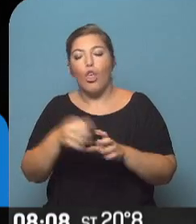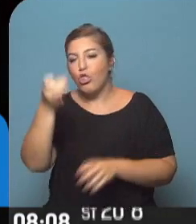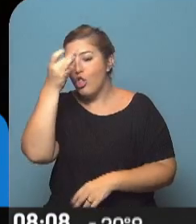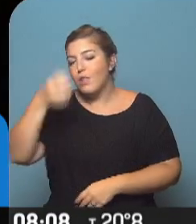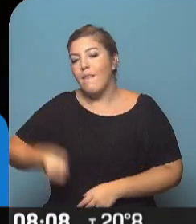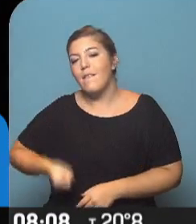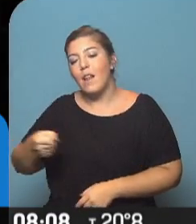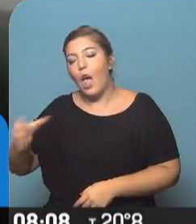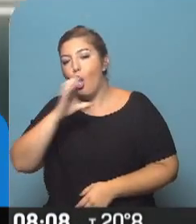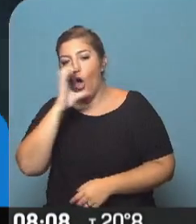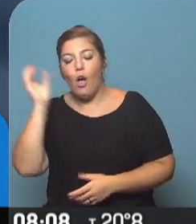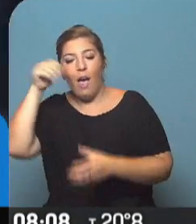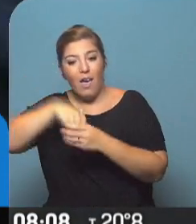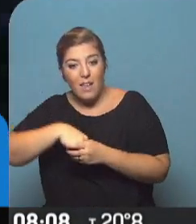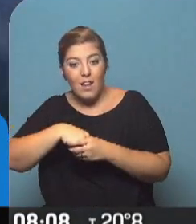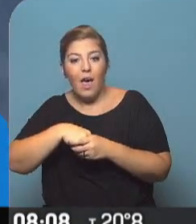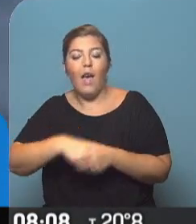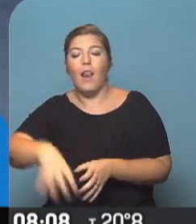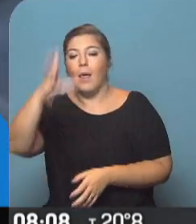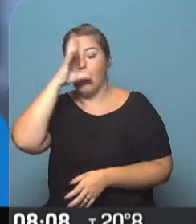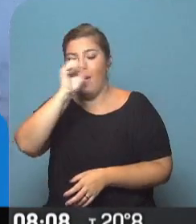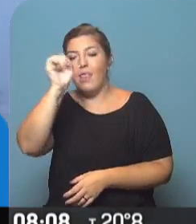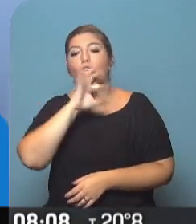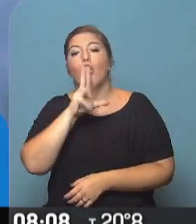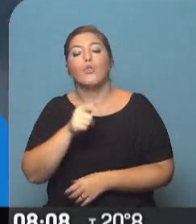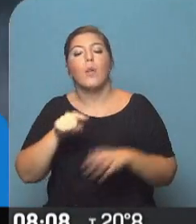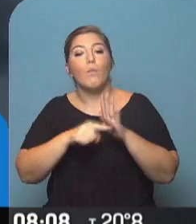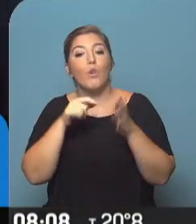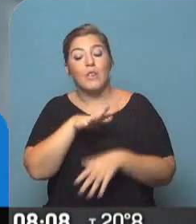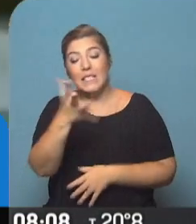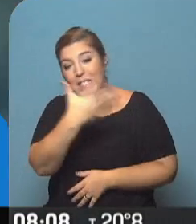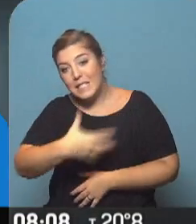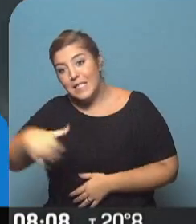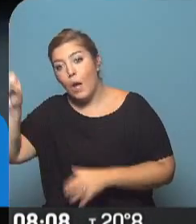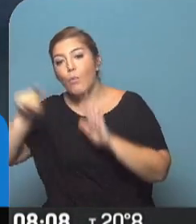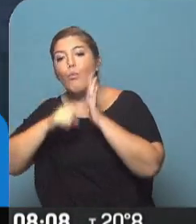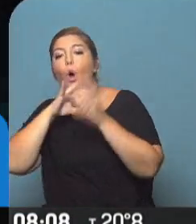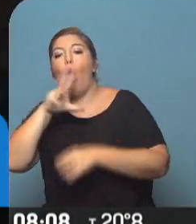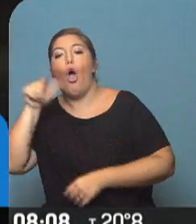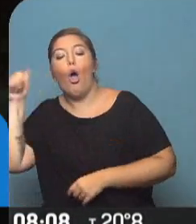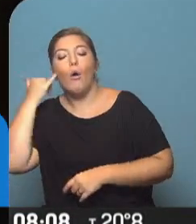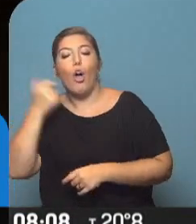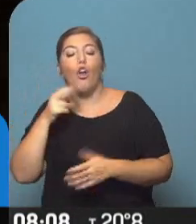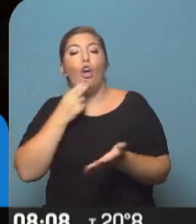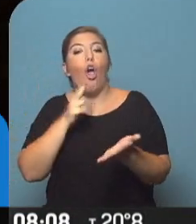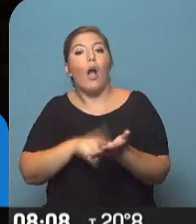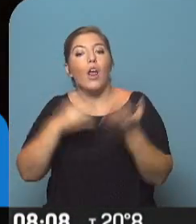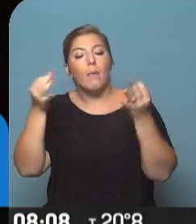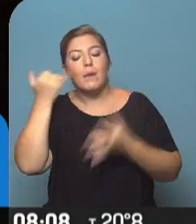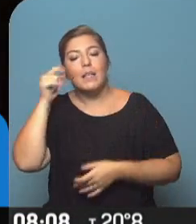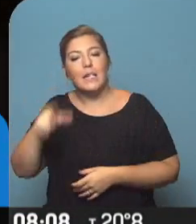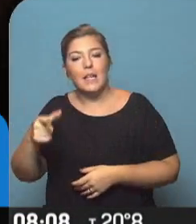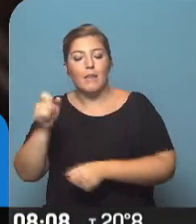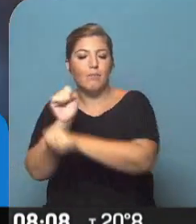con cocaína en un anexo de la embajada rusa en Buenos Aires, las trasladó a Moscú por el servicio de correo diplomático y cayó en